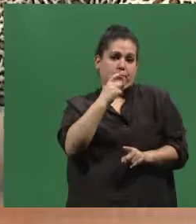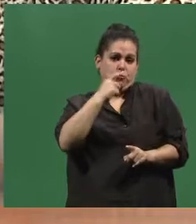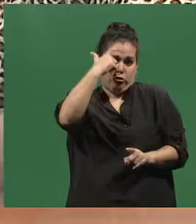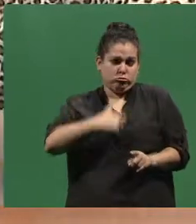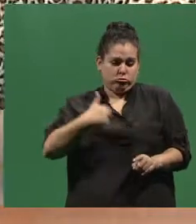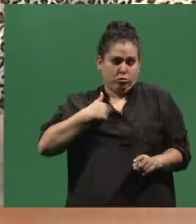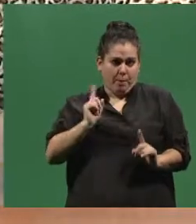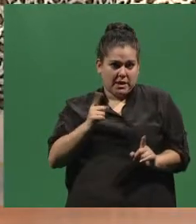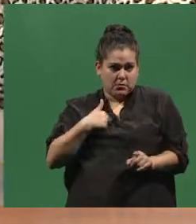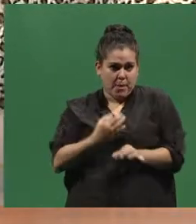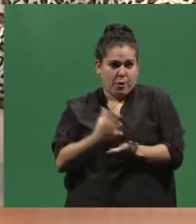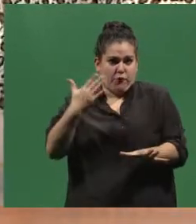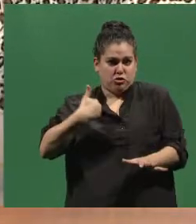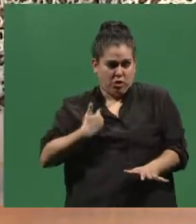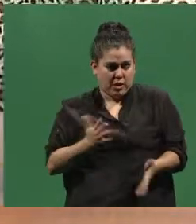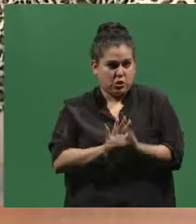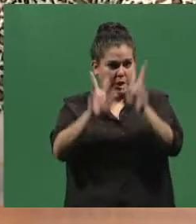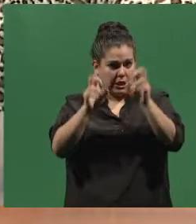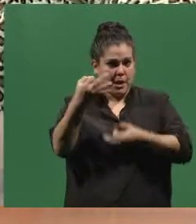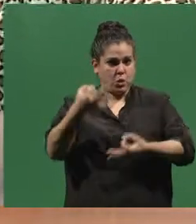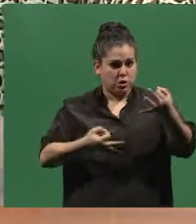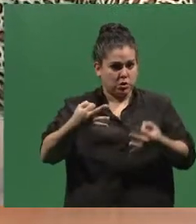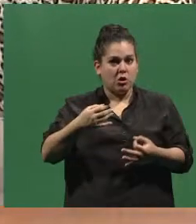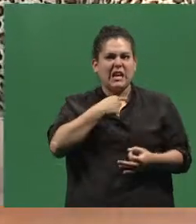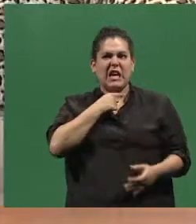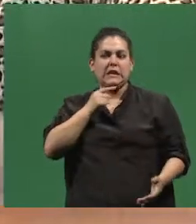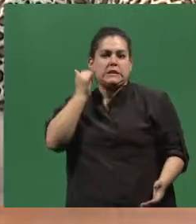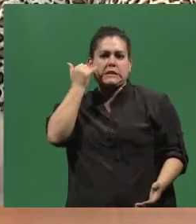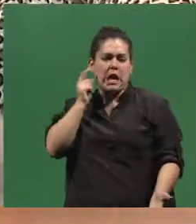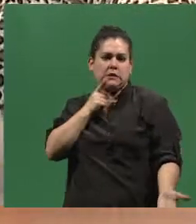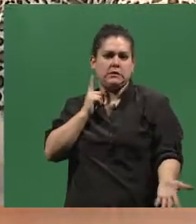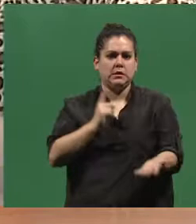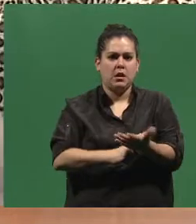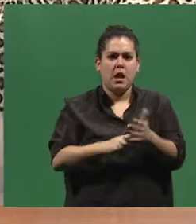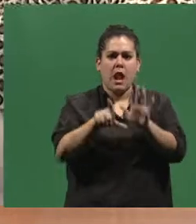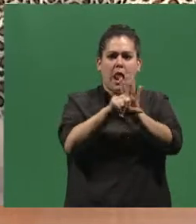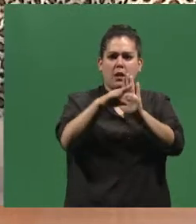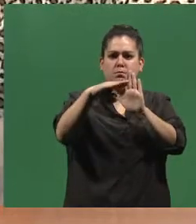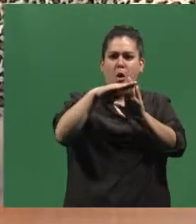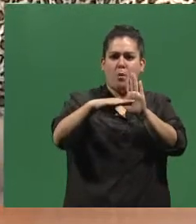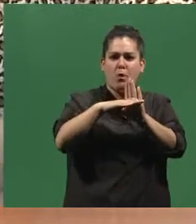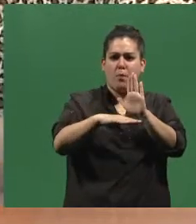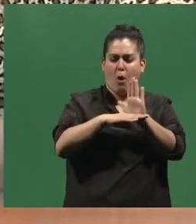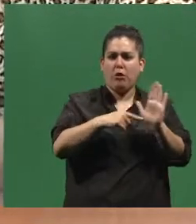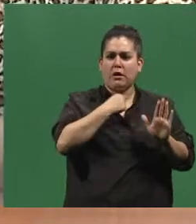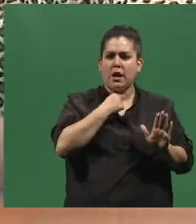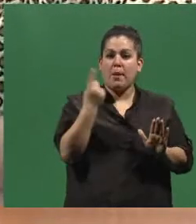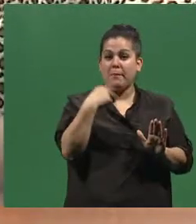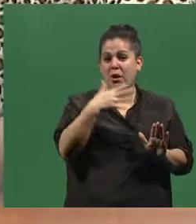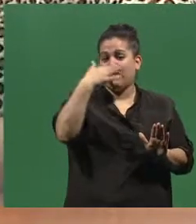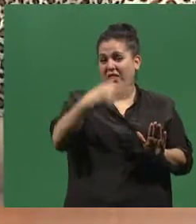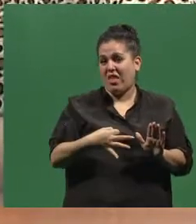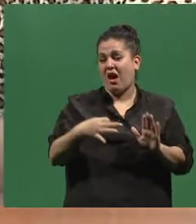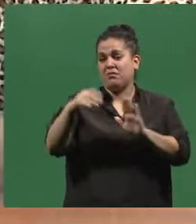pasó como profesional de la nutrición, querer ya definirlo en la ley los criterios nutricionales, pero normalmente los